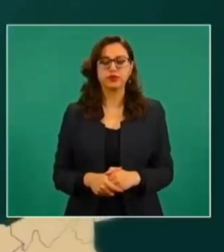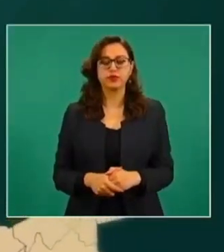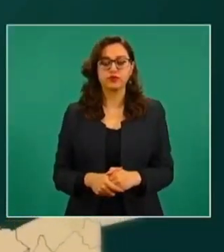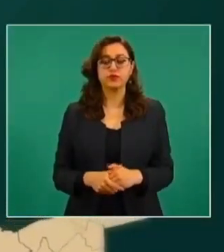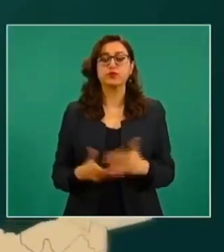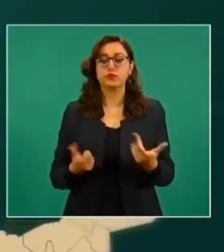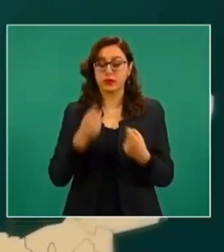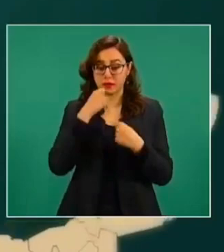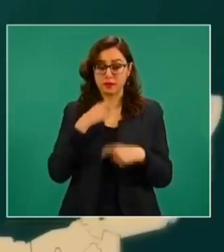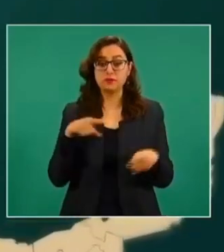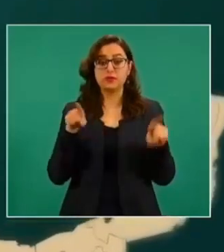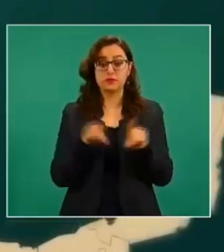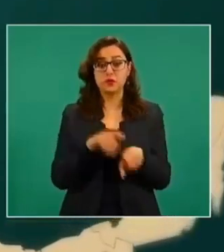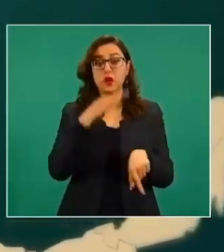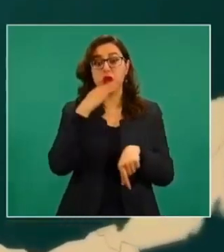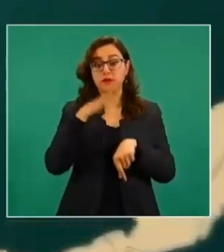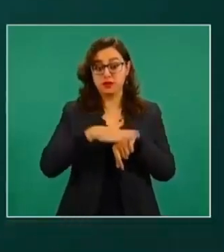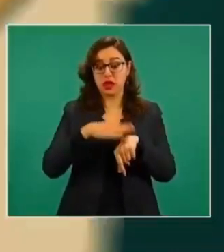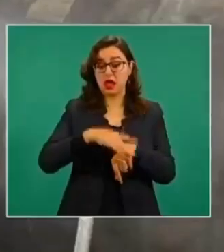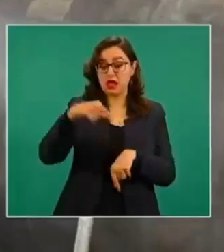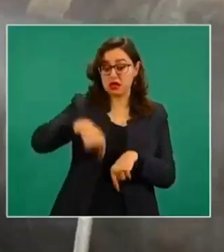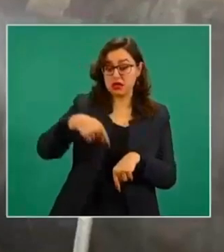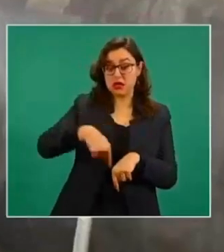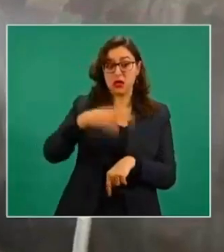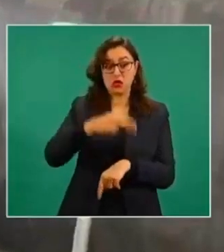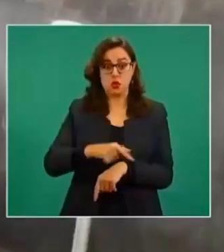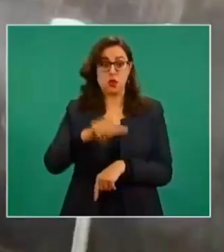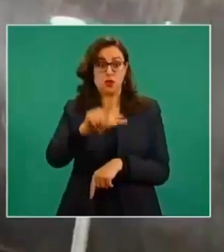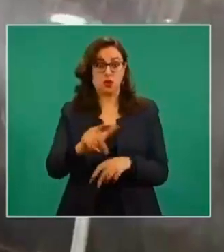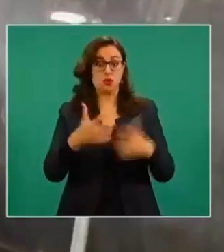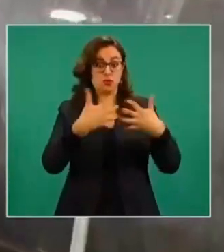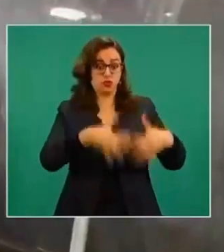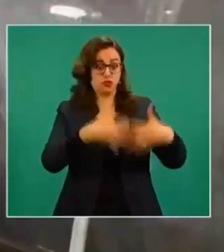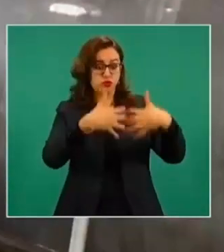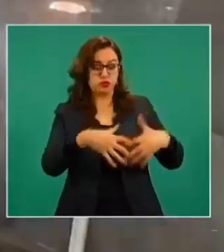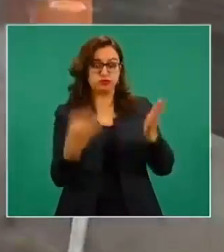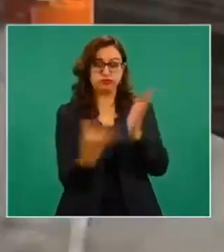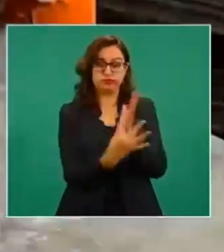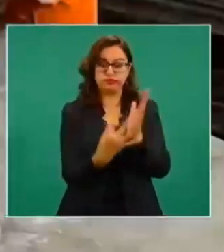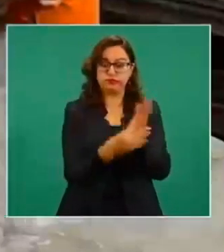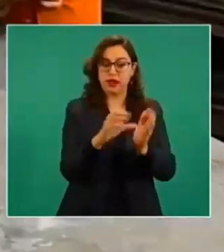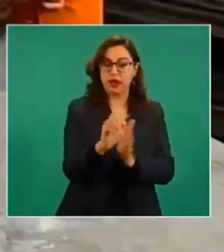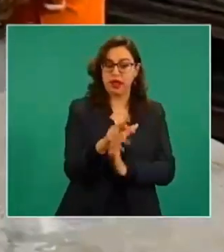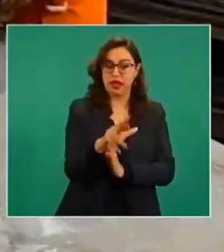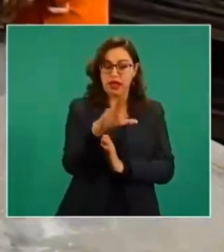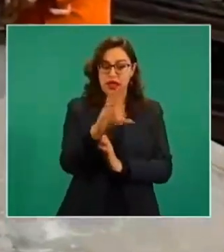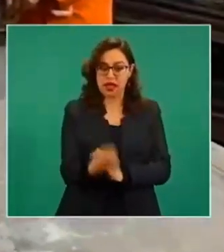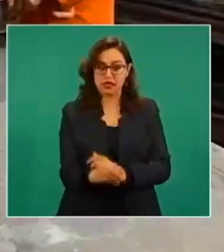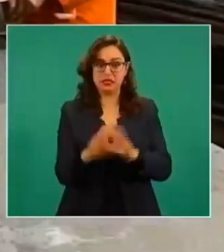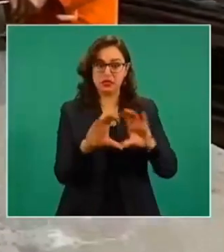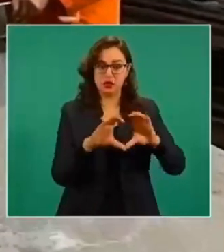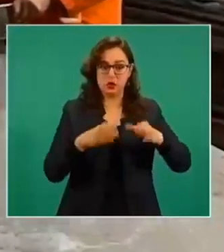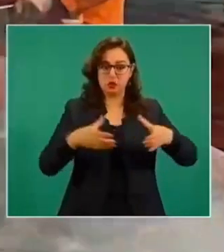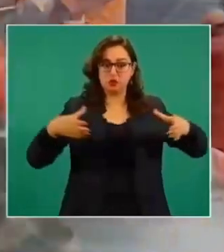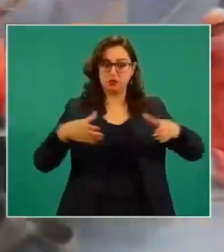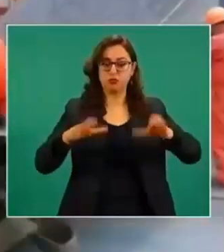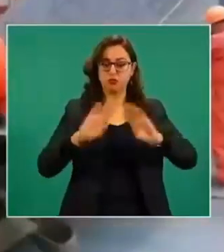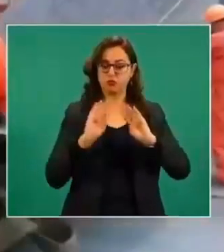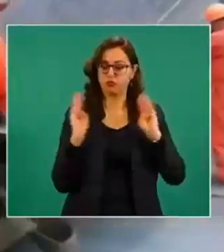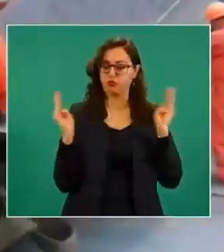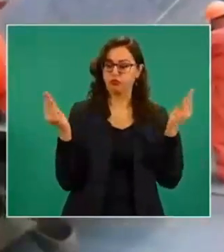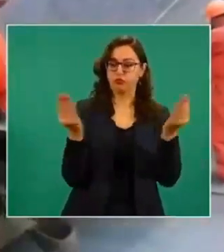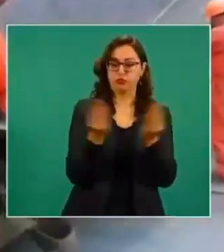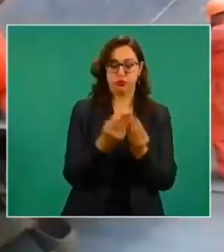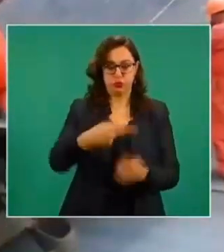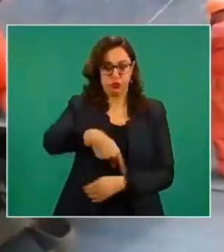reportan avances importantes en talleres nacionales de Nuevo León, la conformación de placas de acero, engajos para la construcción de esferas de almacenamiento. Es un orgullo